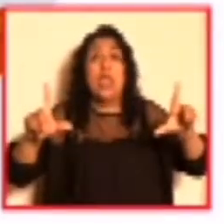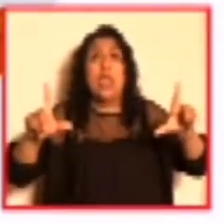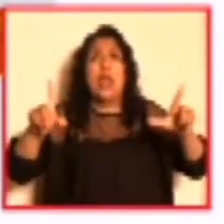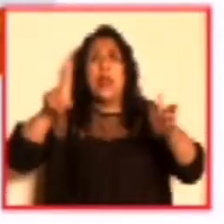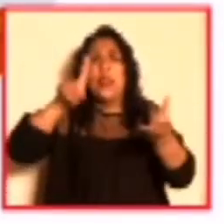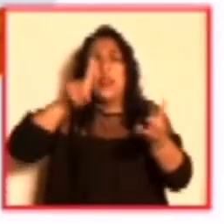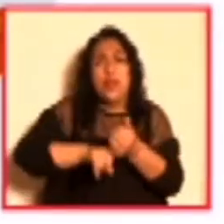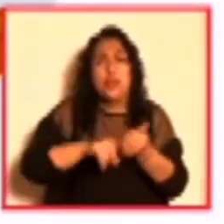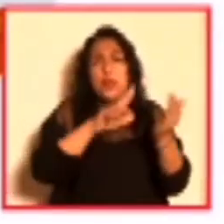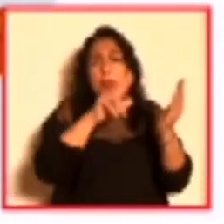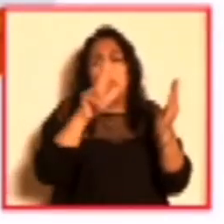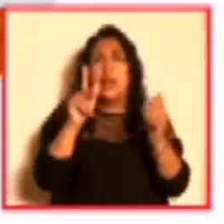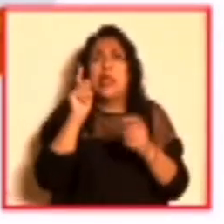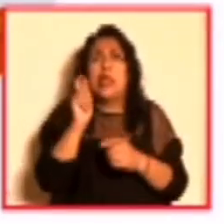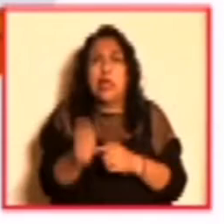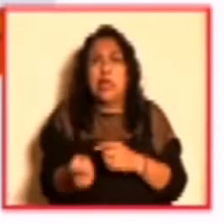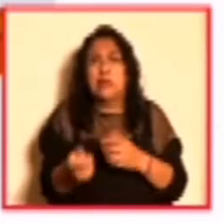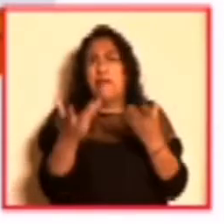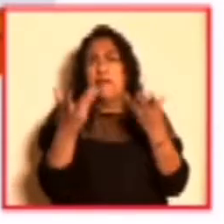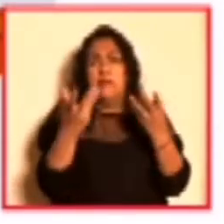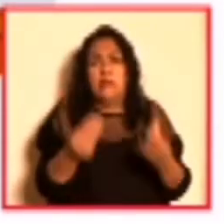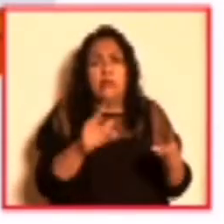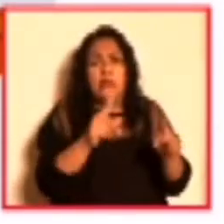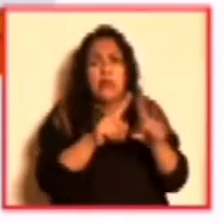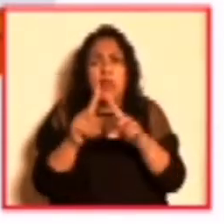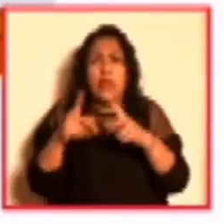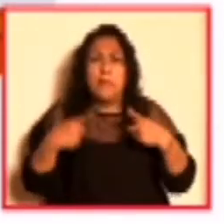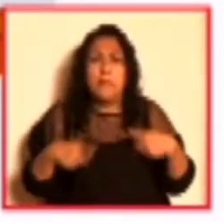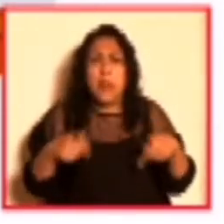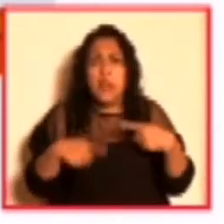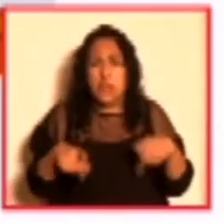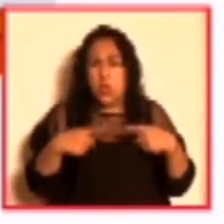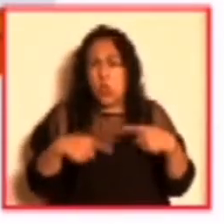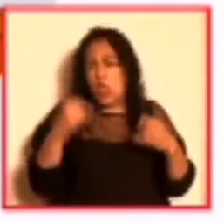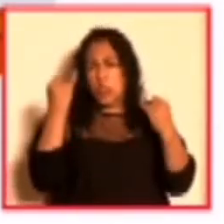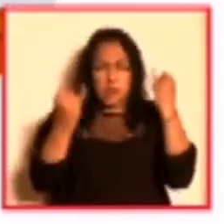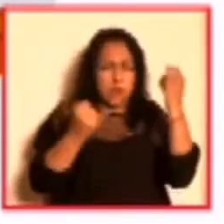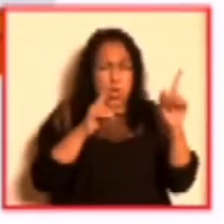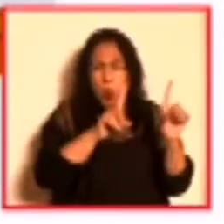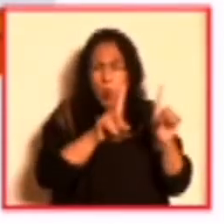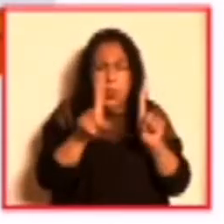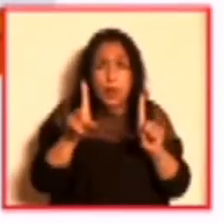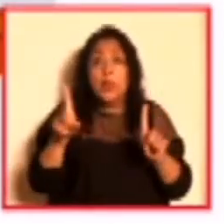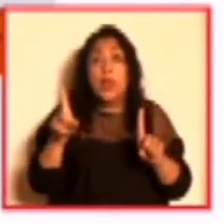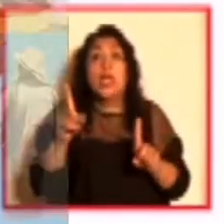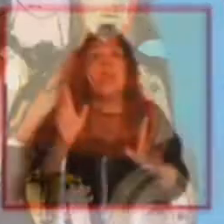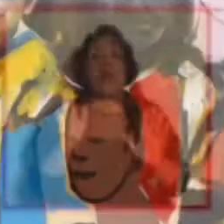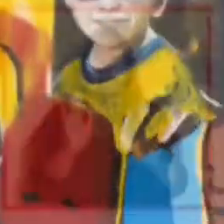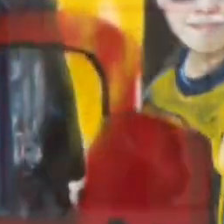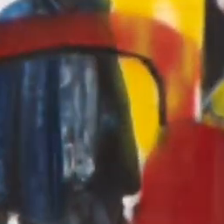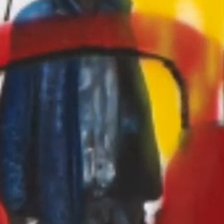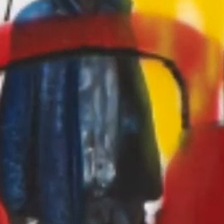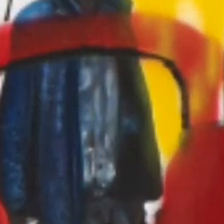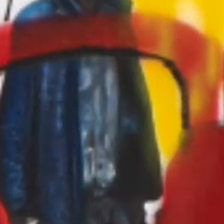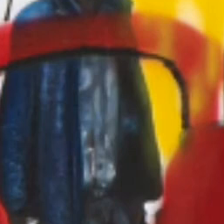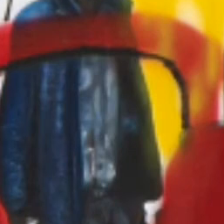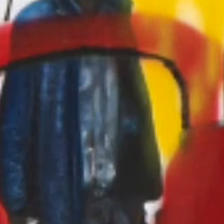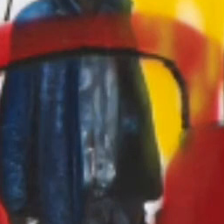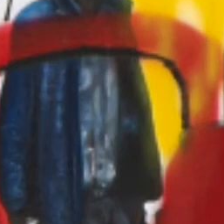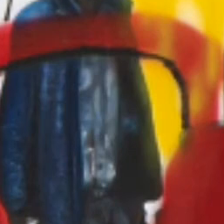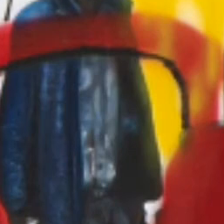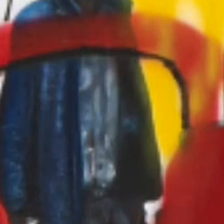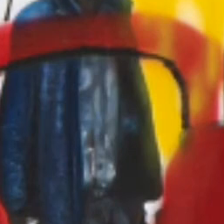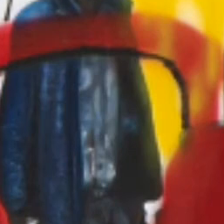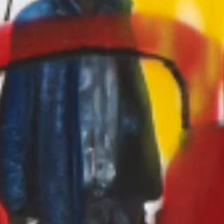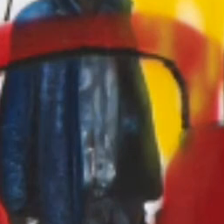habitada por cantidad de personas del imaginario y en el centro de la misma